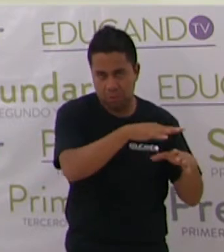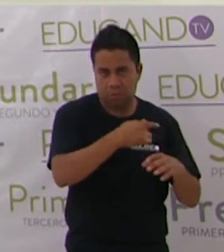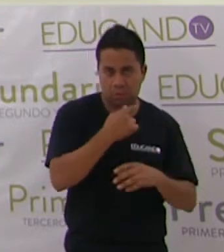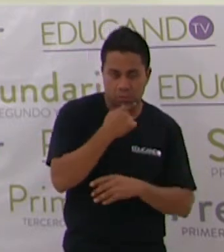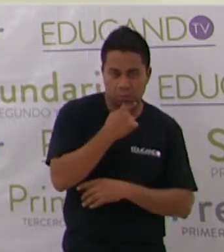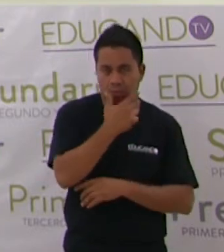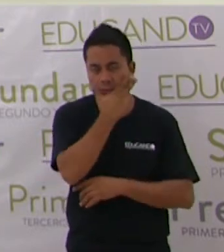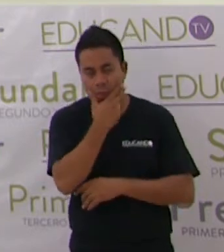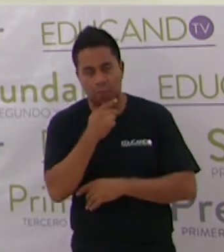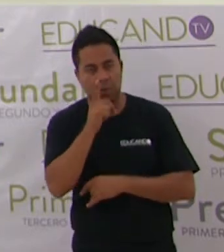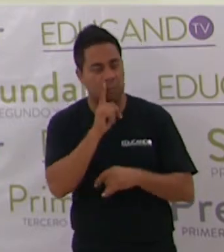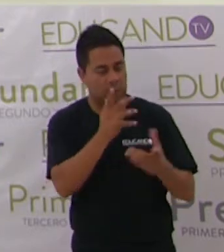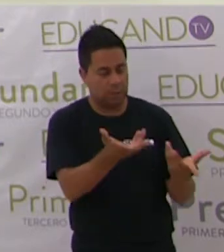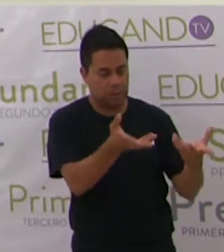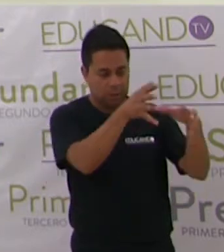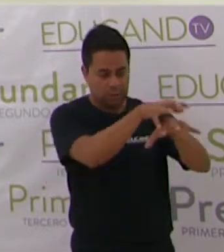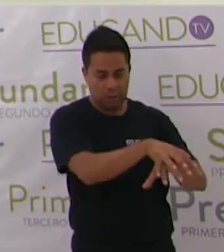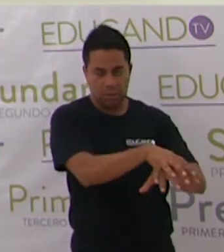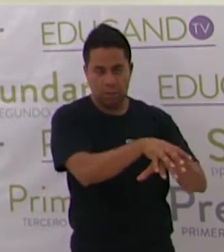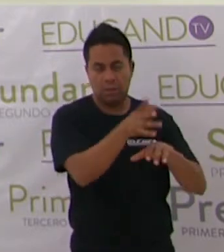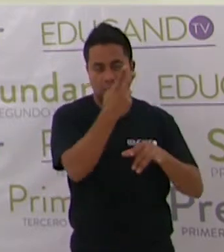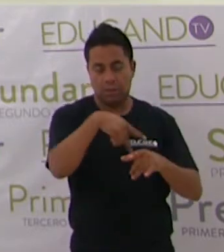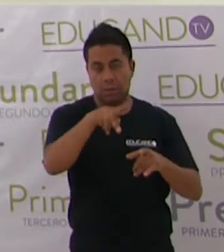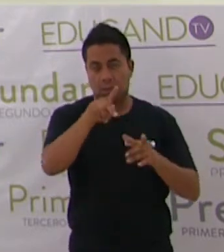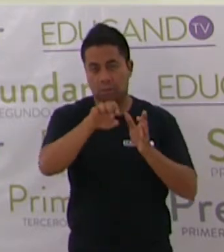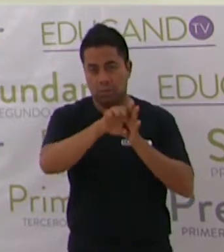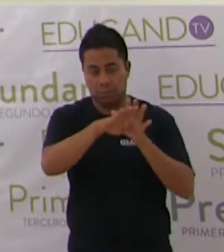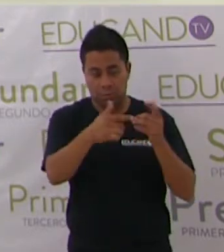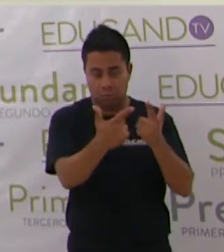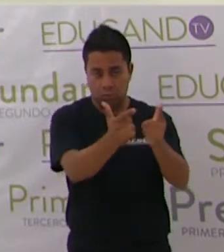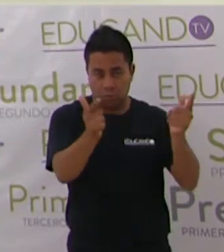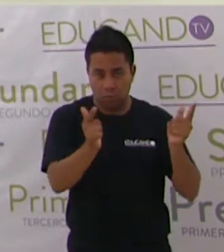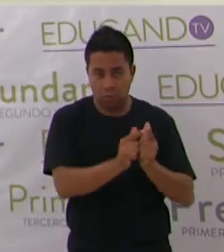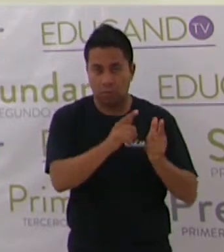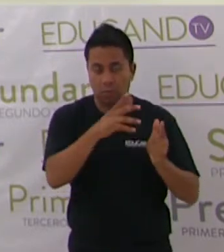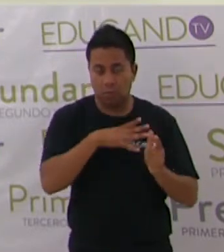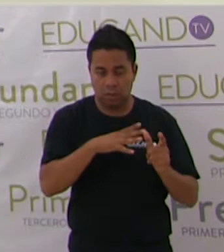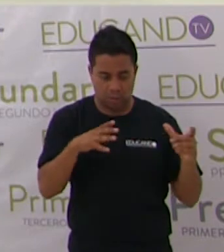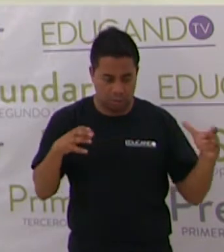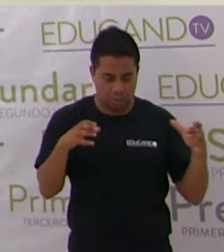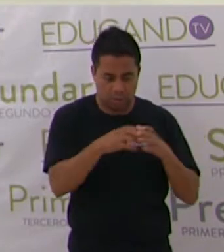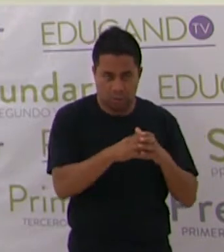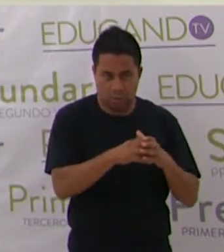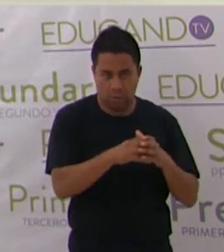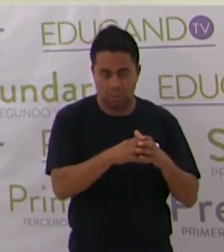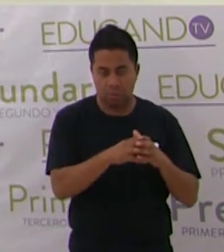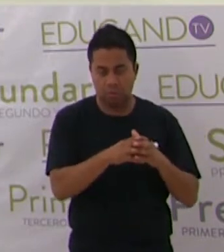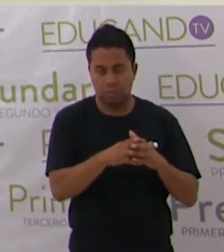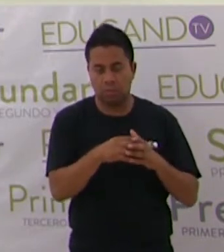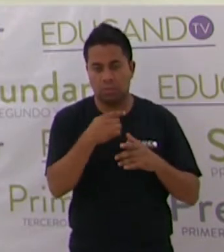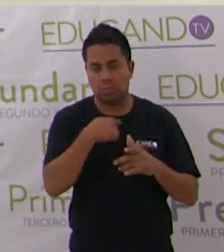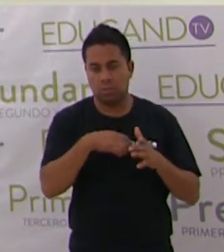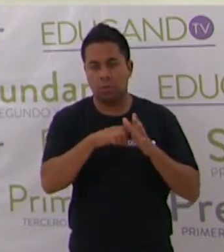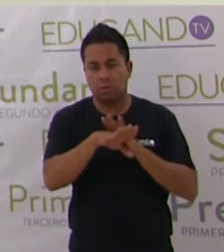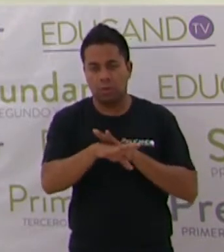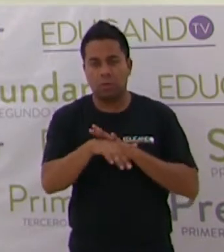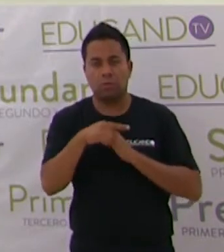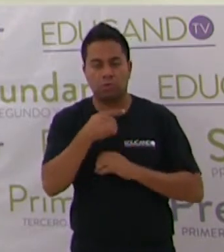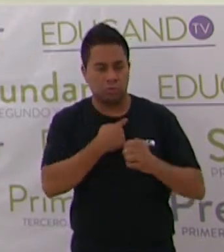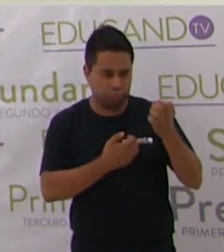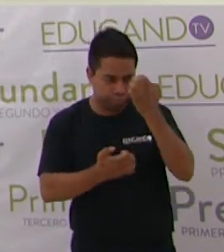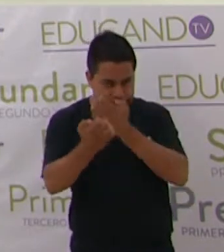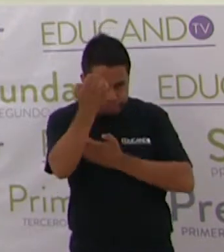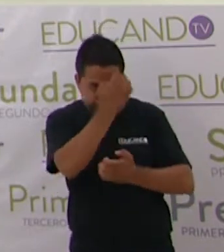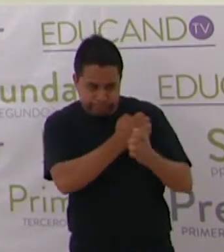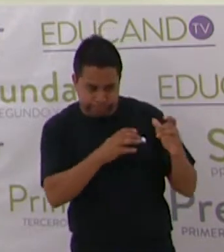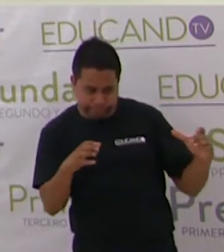y hay niños, pero en el grupo hay un conjunto. Si yo voy a analizar a